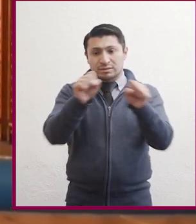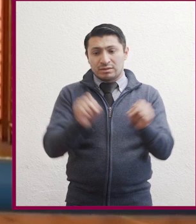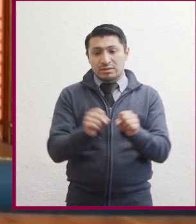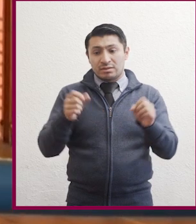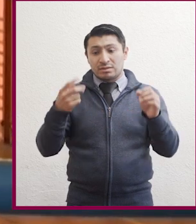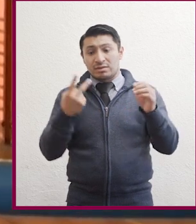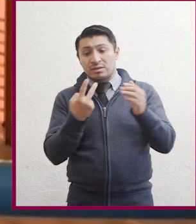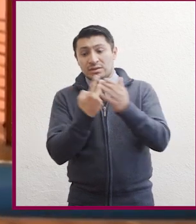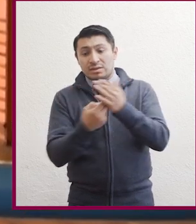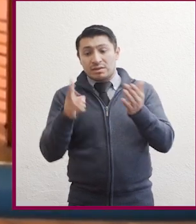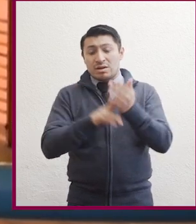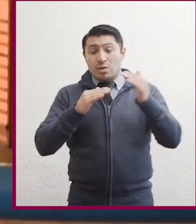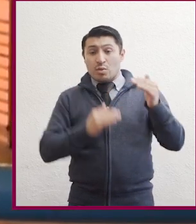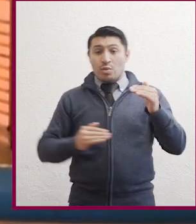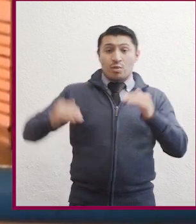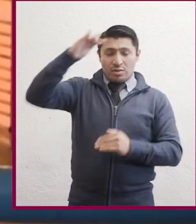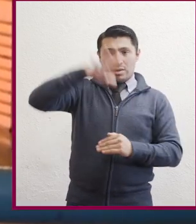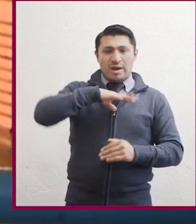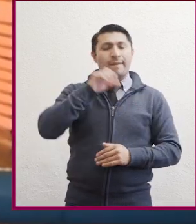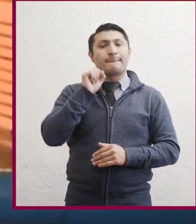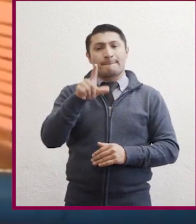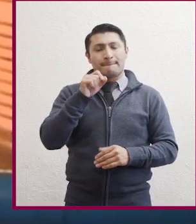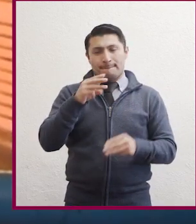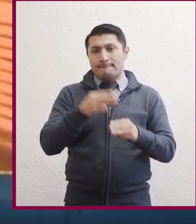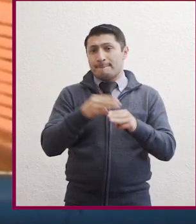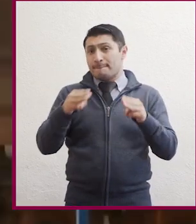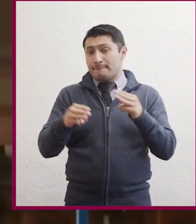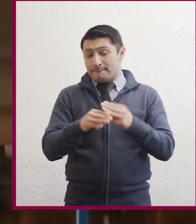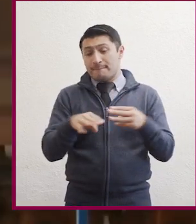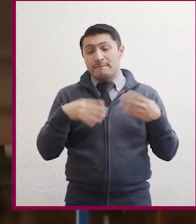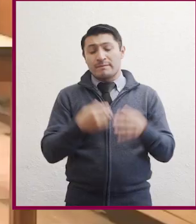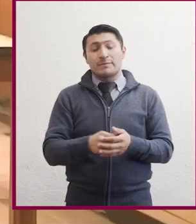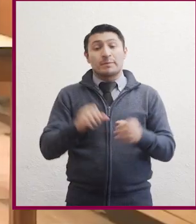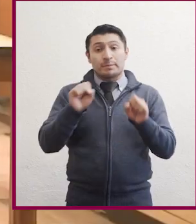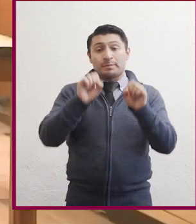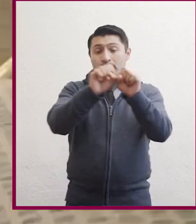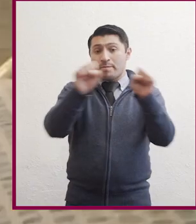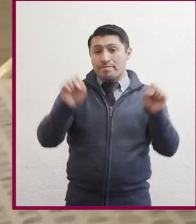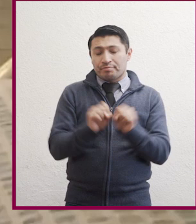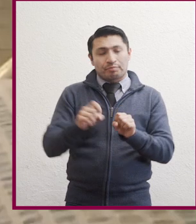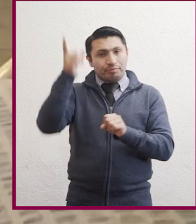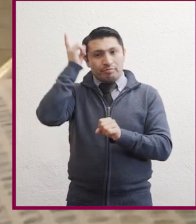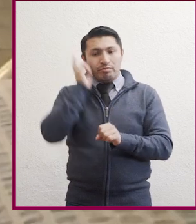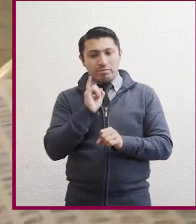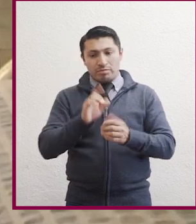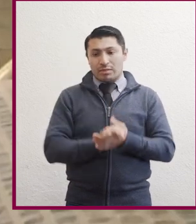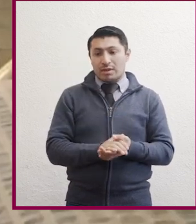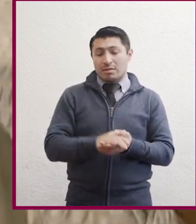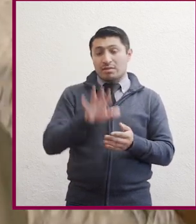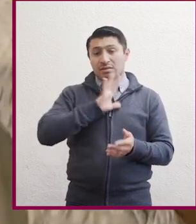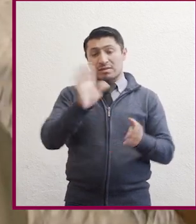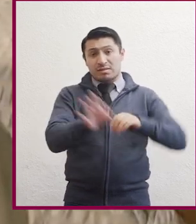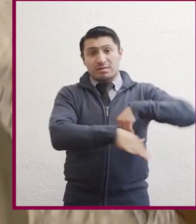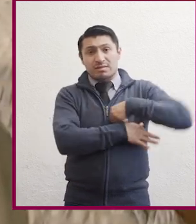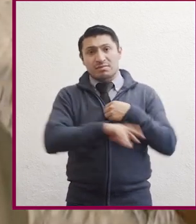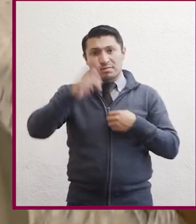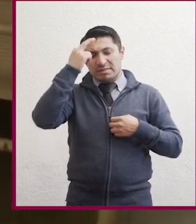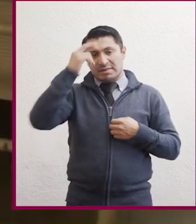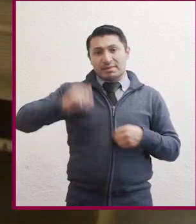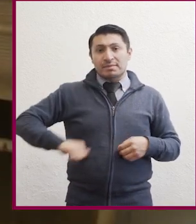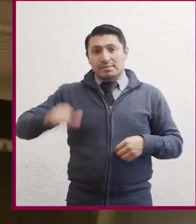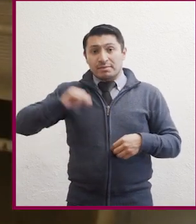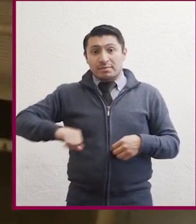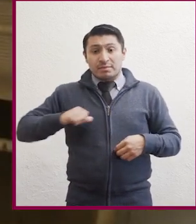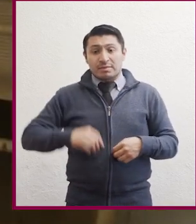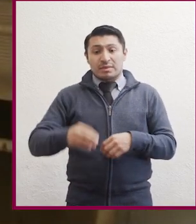un salón de doble altura que aún mantiene el mobiliario original, o en las aulas y en los dormitorios, que guardan los